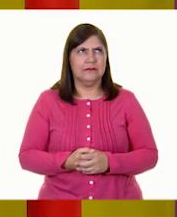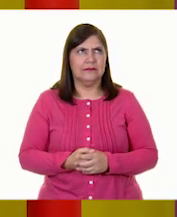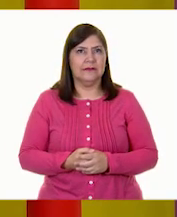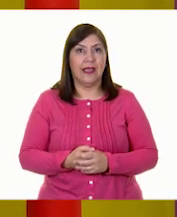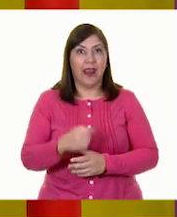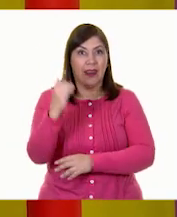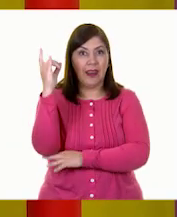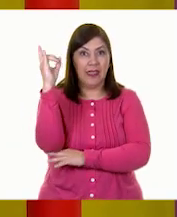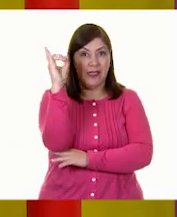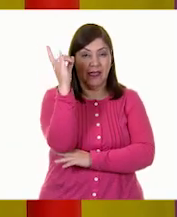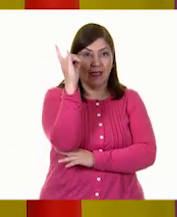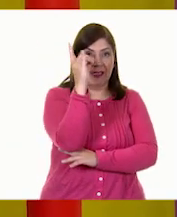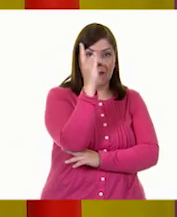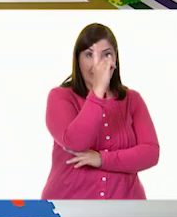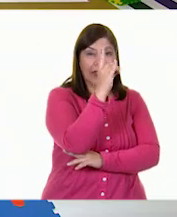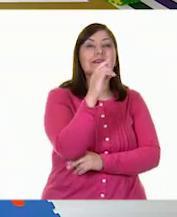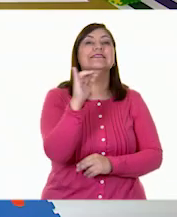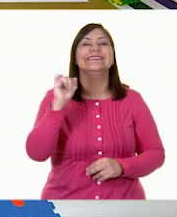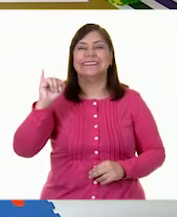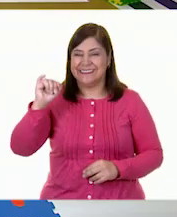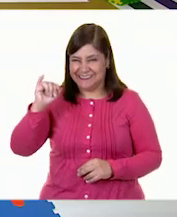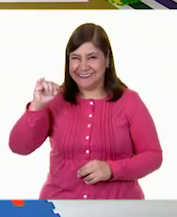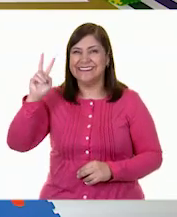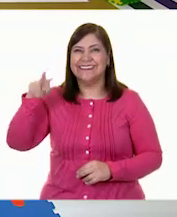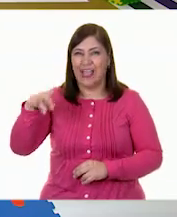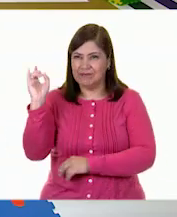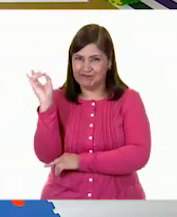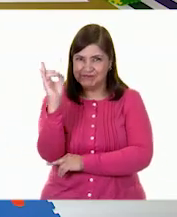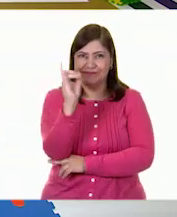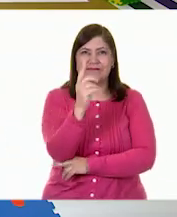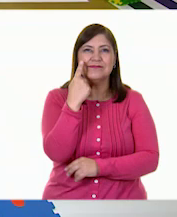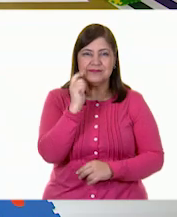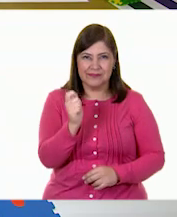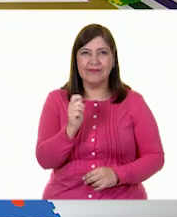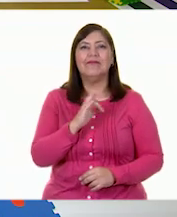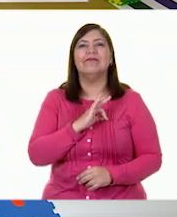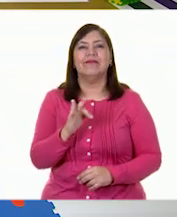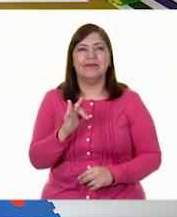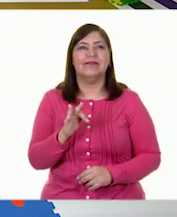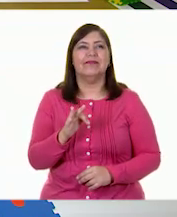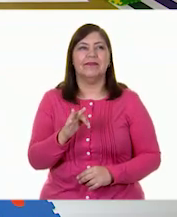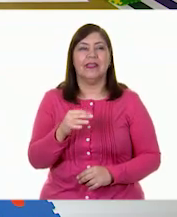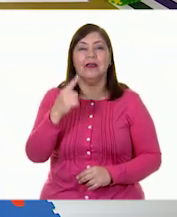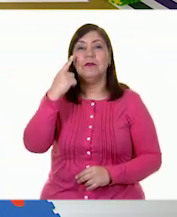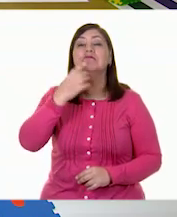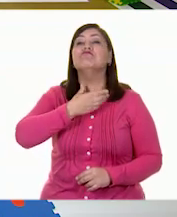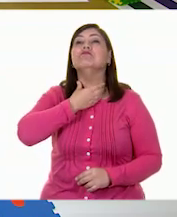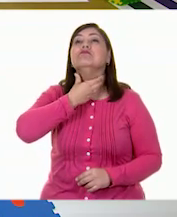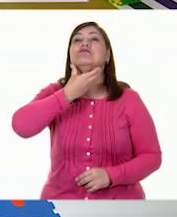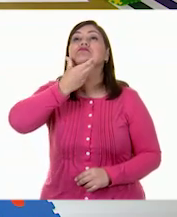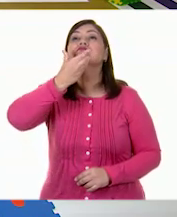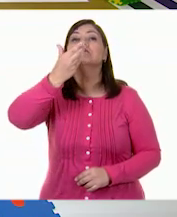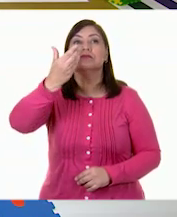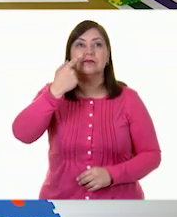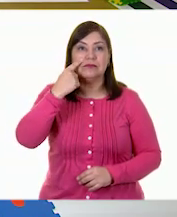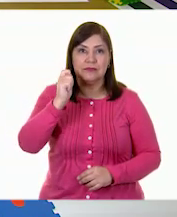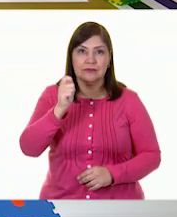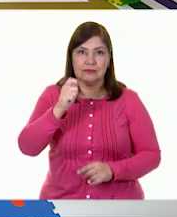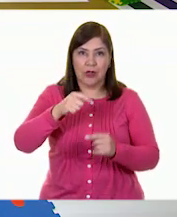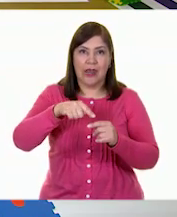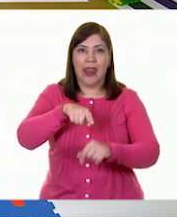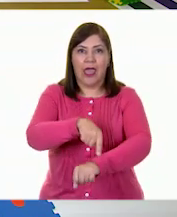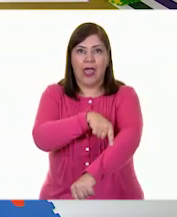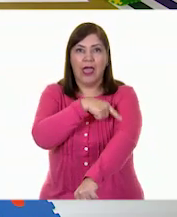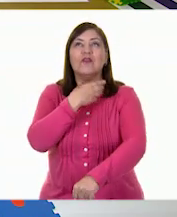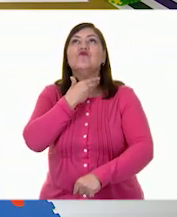¿La jirafa? ¡Sí! ¿Cómo diste? Porque largo cuello. Ajá,